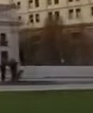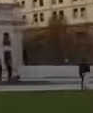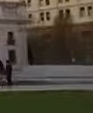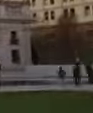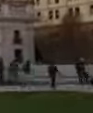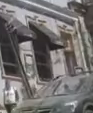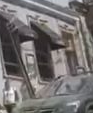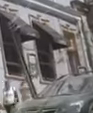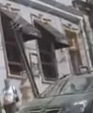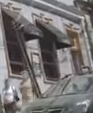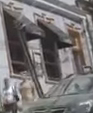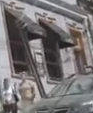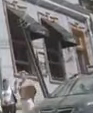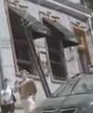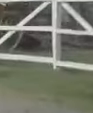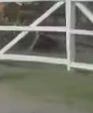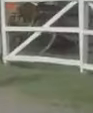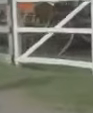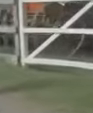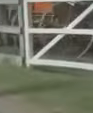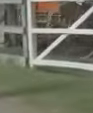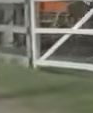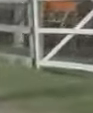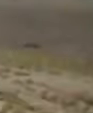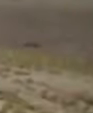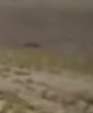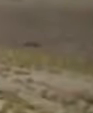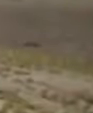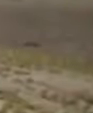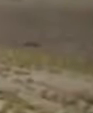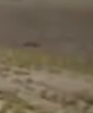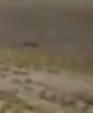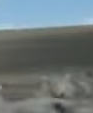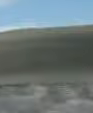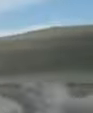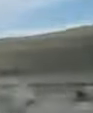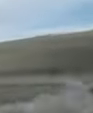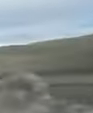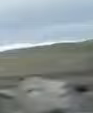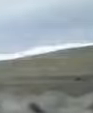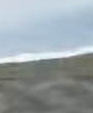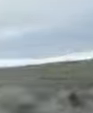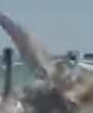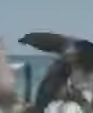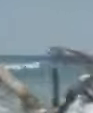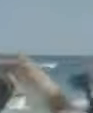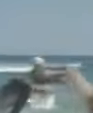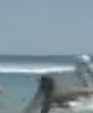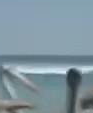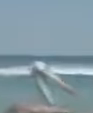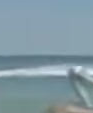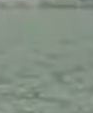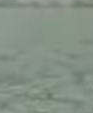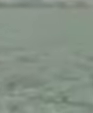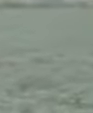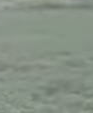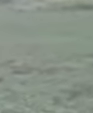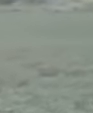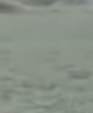Transmitió el Gobierno de Chile. Agradecemos a los canales de televisión y radioemisoras que integraron esta red voluntaria.